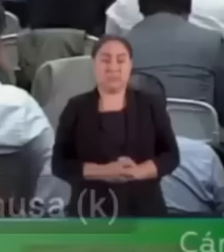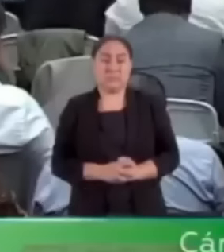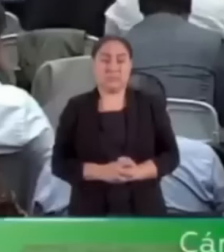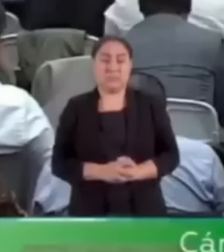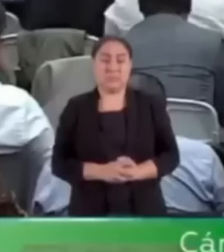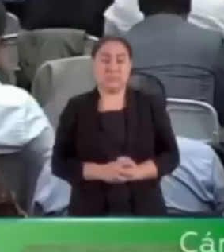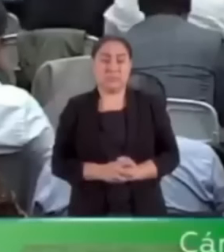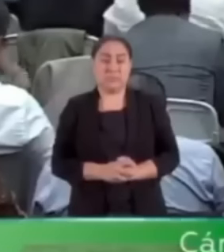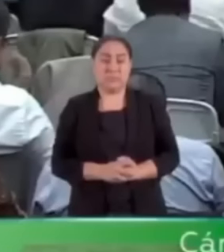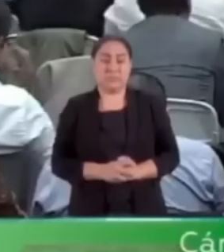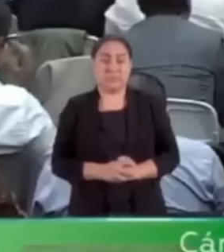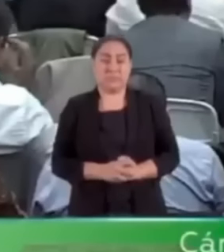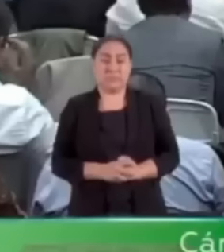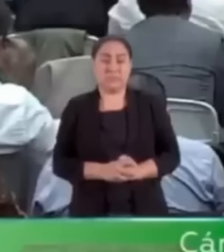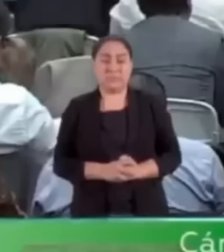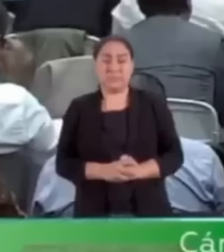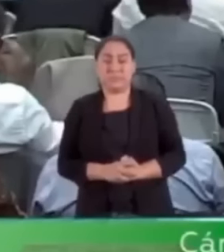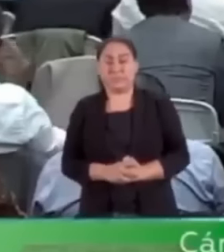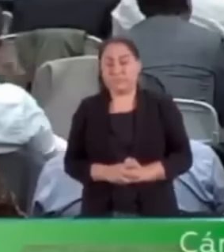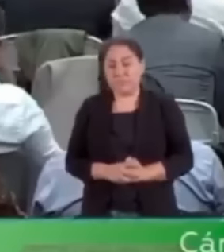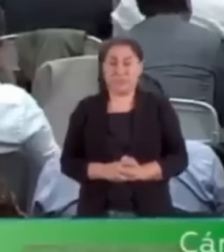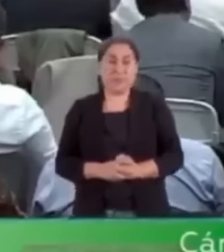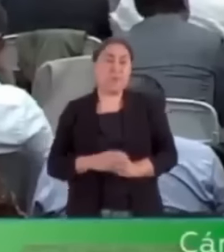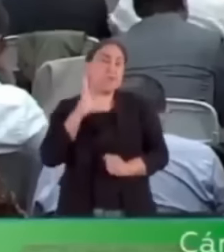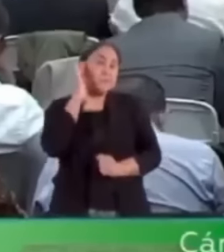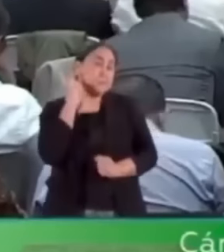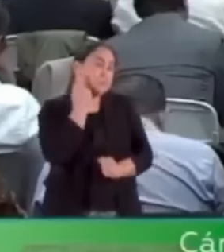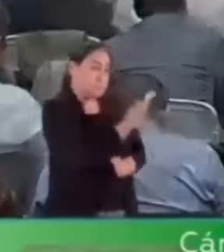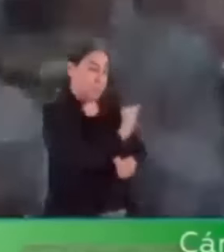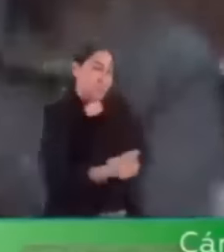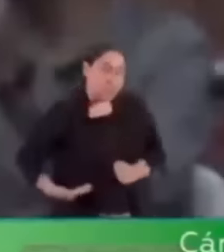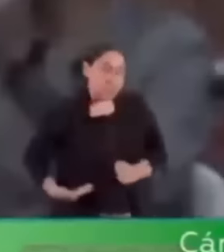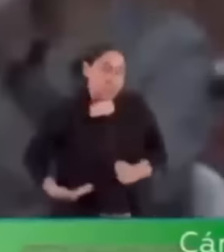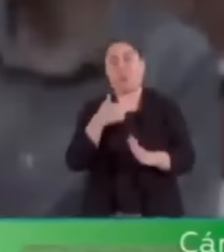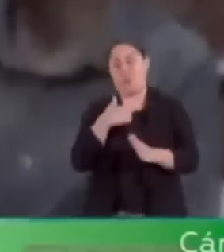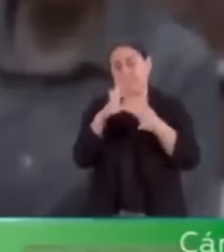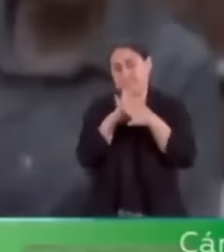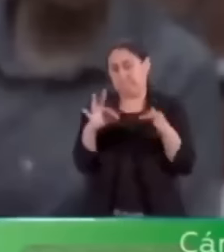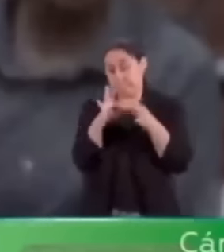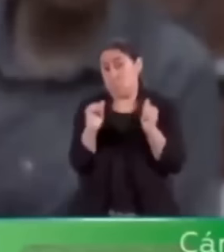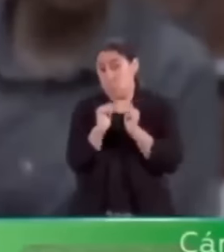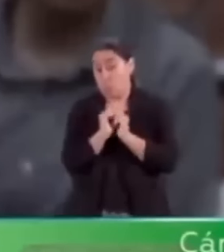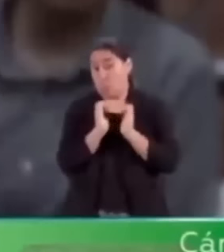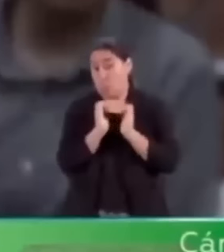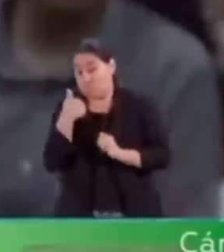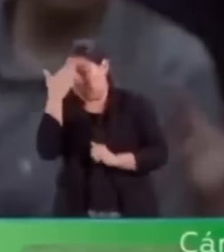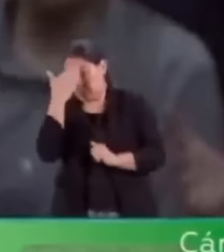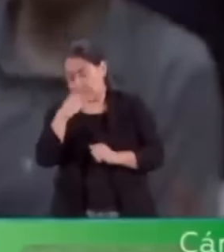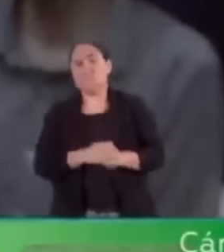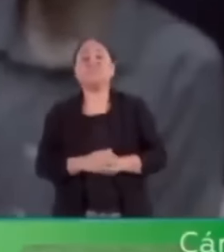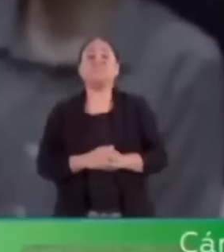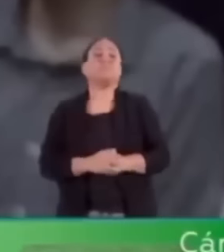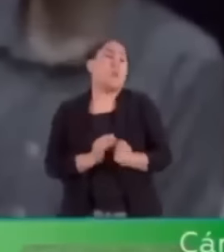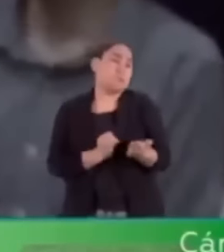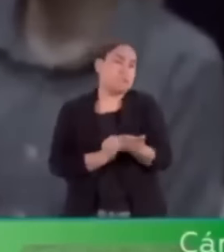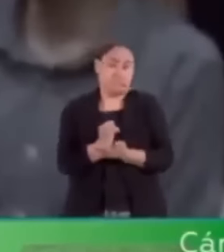Presidente de la Cámara, presento mi discurso ad cautelam, esta posición del